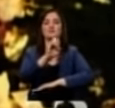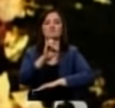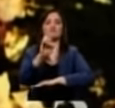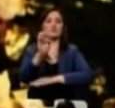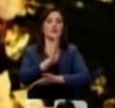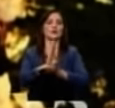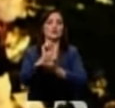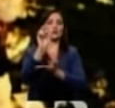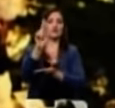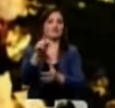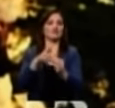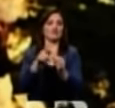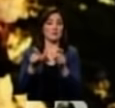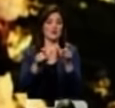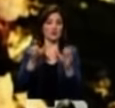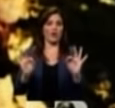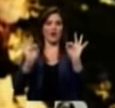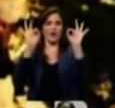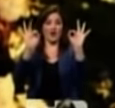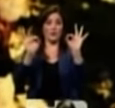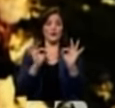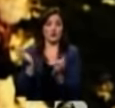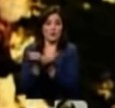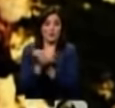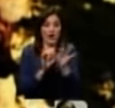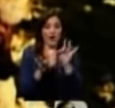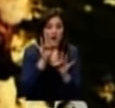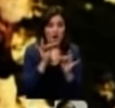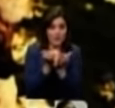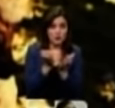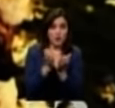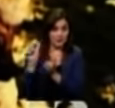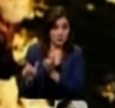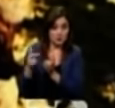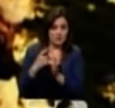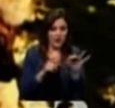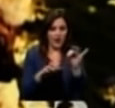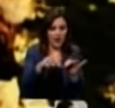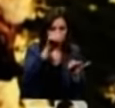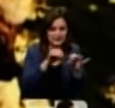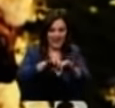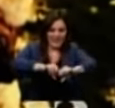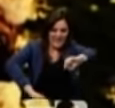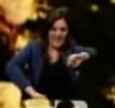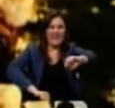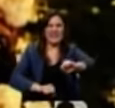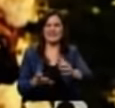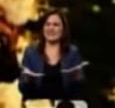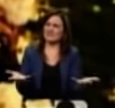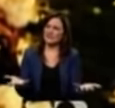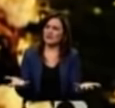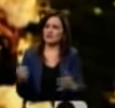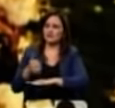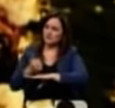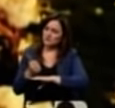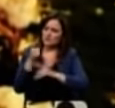televidentes denuncian que recicladores sacan y rompen las fundas de basura, haciendo que los moradores no puedan colocar los desperdicios en el contenedor. Se pide a